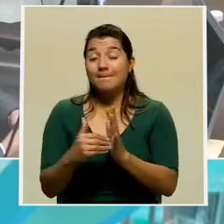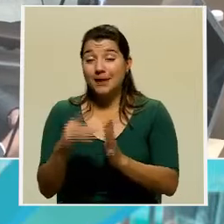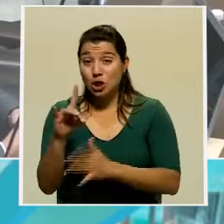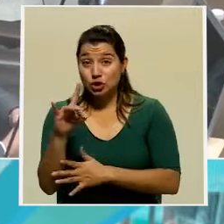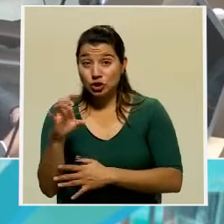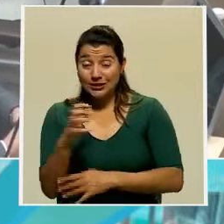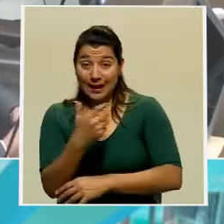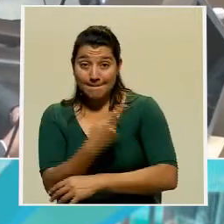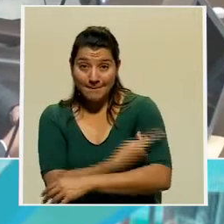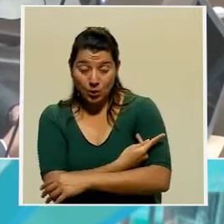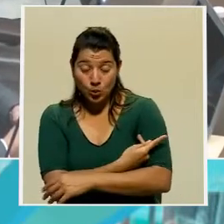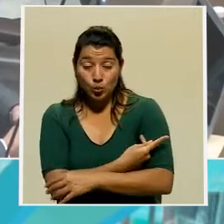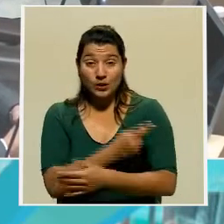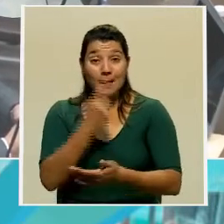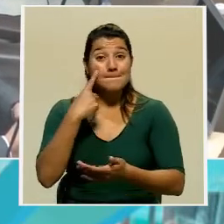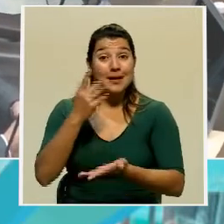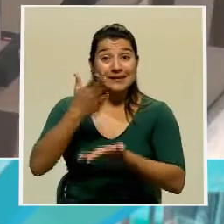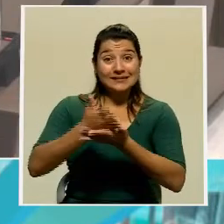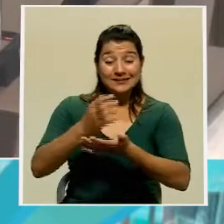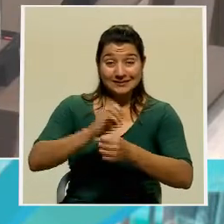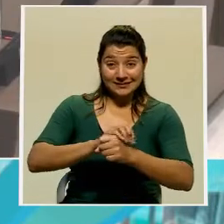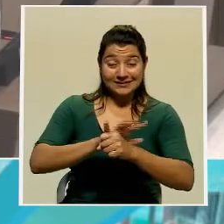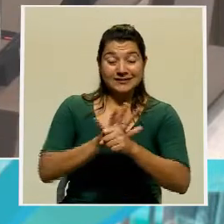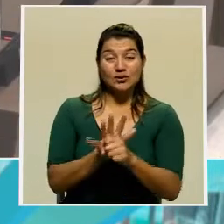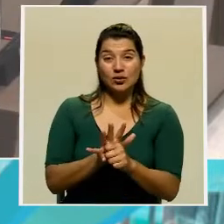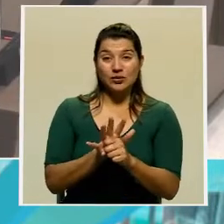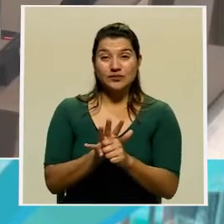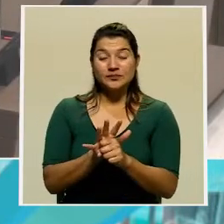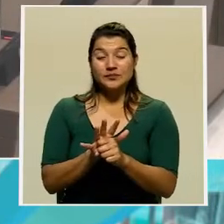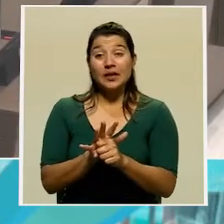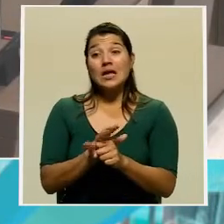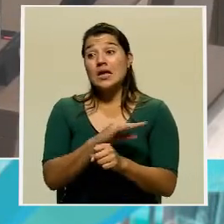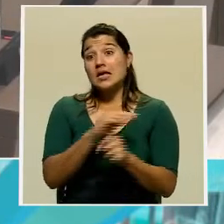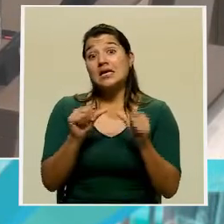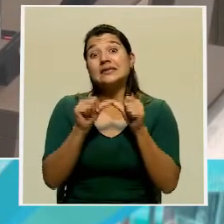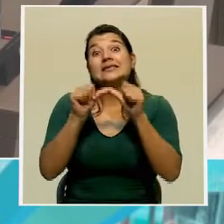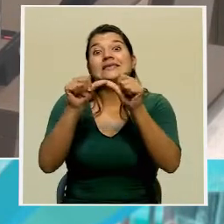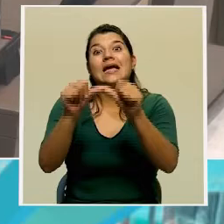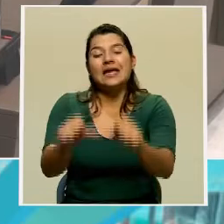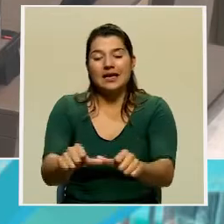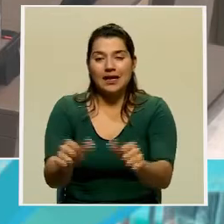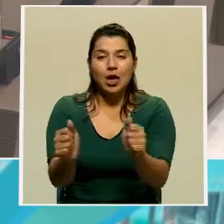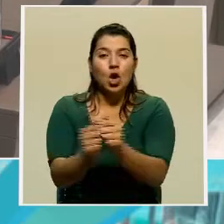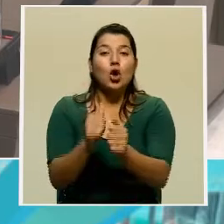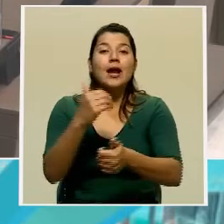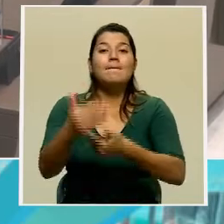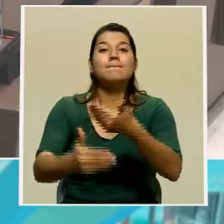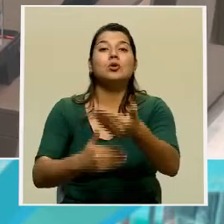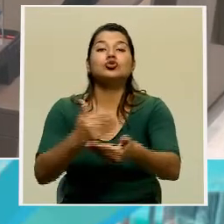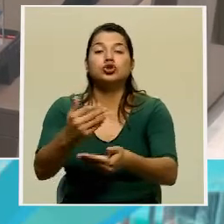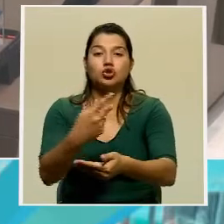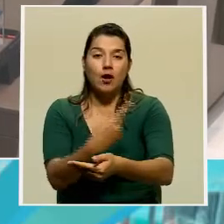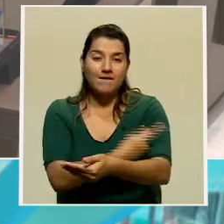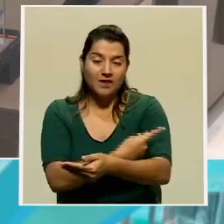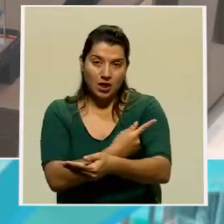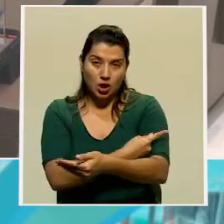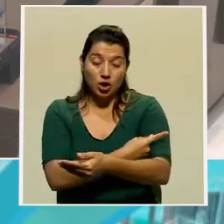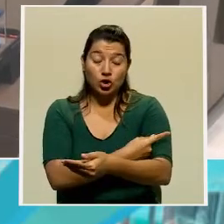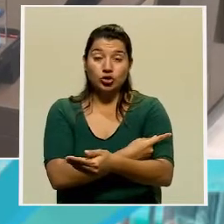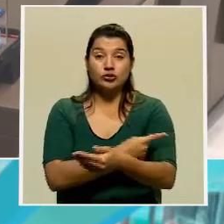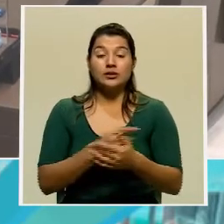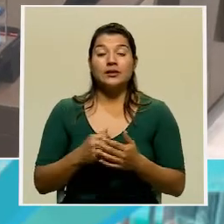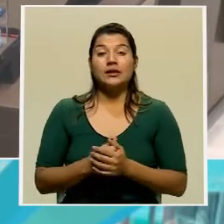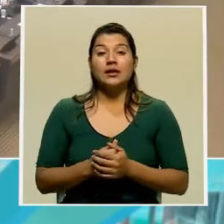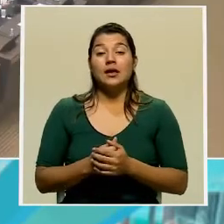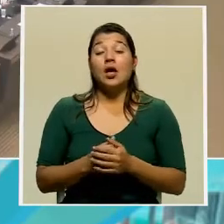640.800 dosis de estas vacunas para poder seguir combatiendo toda la emergencia que vivimos evidentemente en la parte de